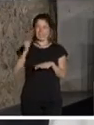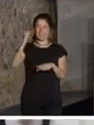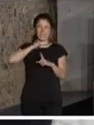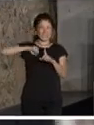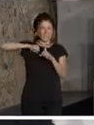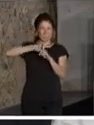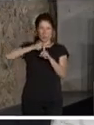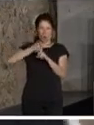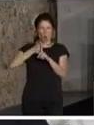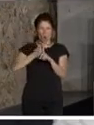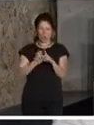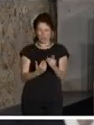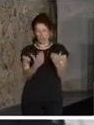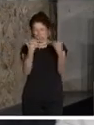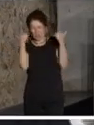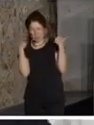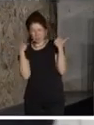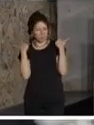como está pasando ahora